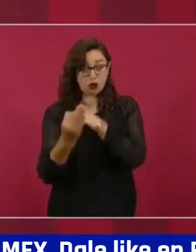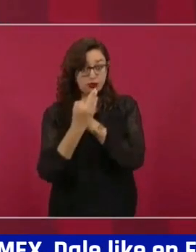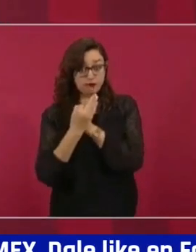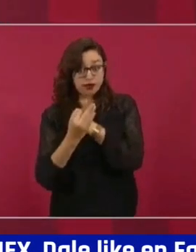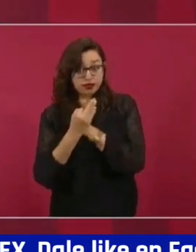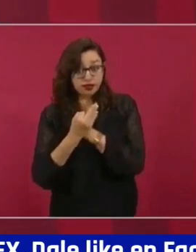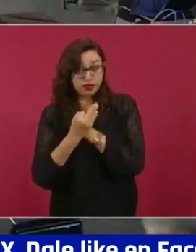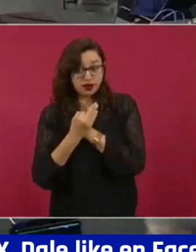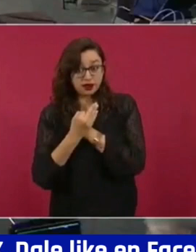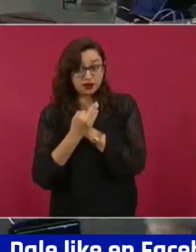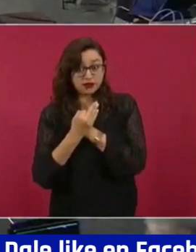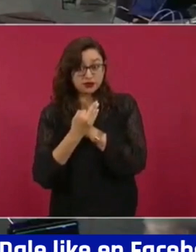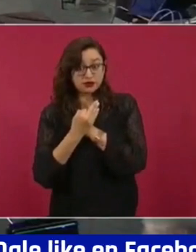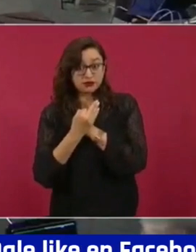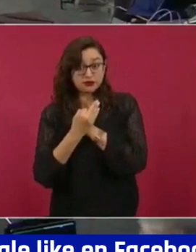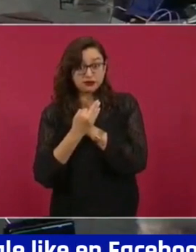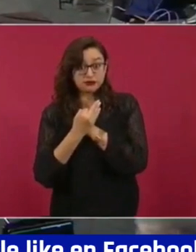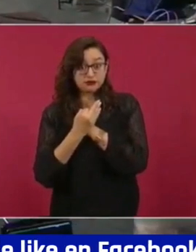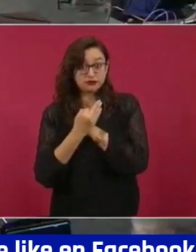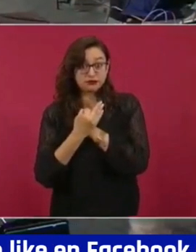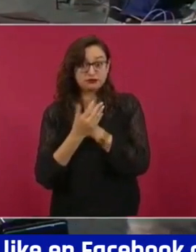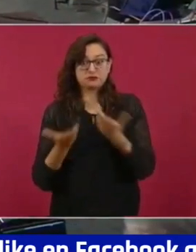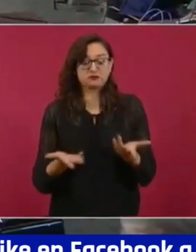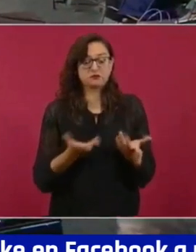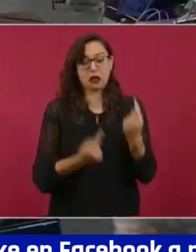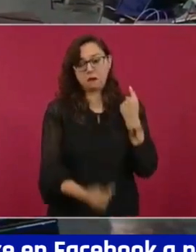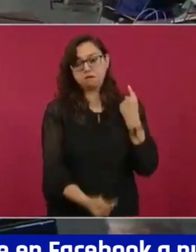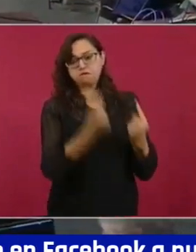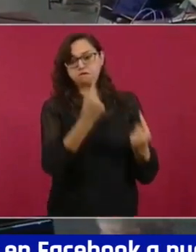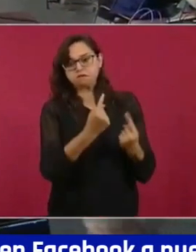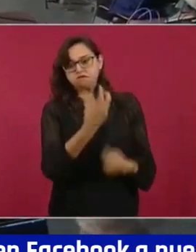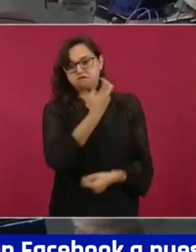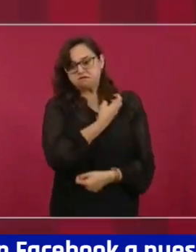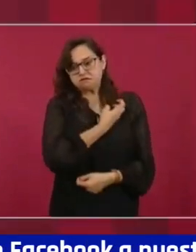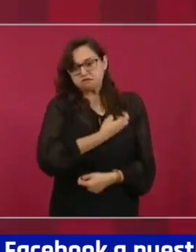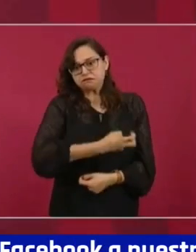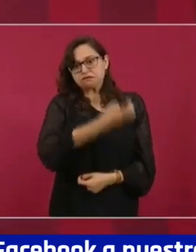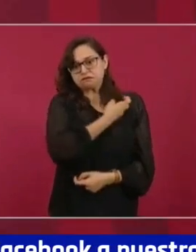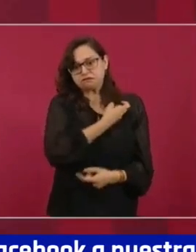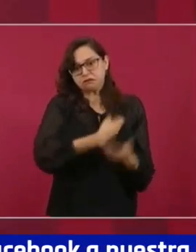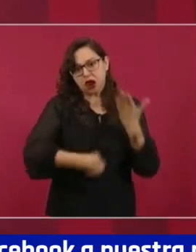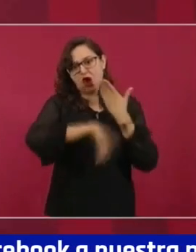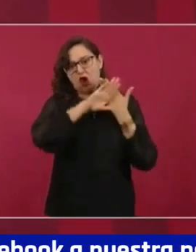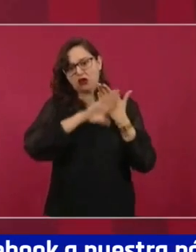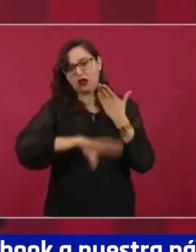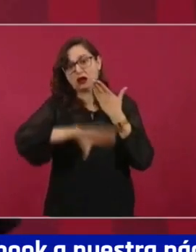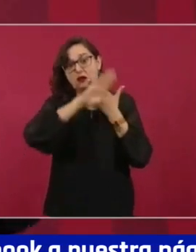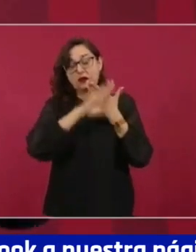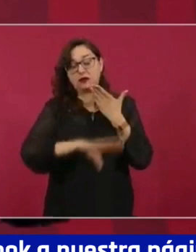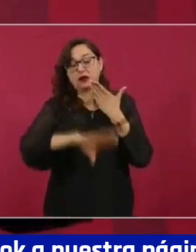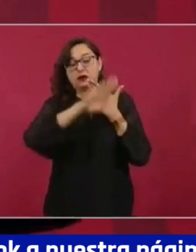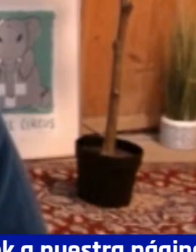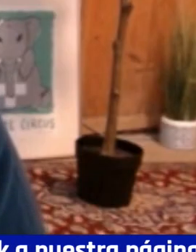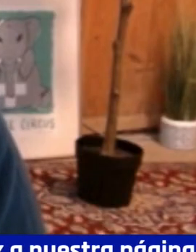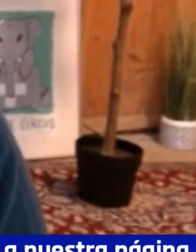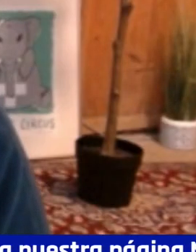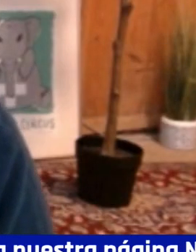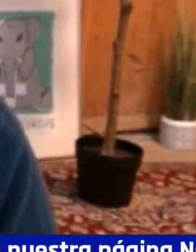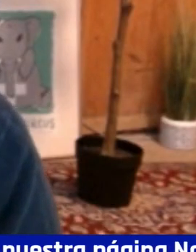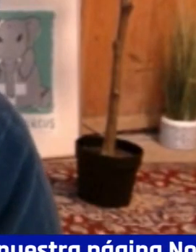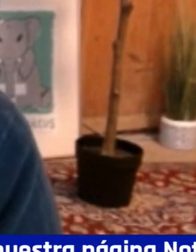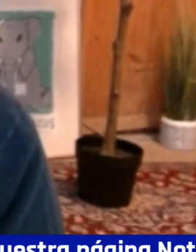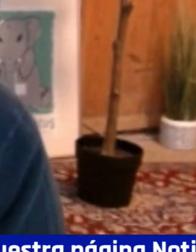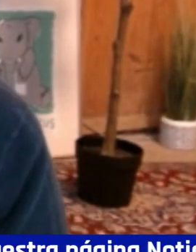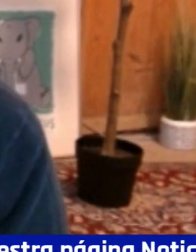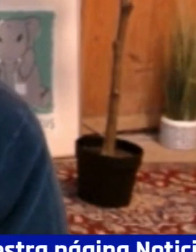los casos hay detenidos, la mayoría de los detenidos. Y yo le quiero aquí así hacer una aclaración. Esto es algo que yo critico mucho